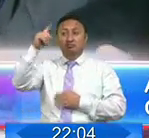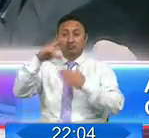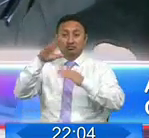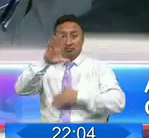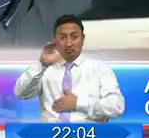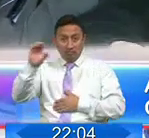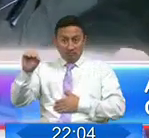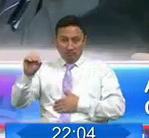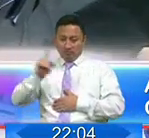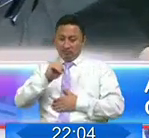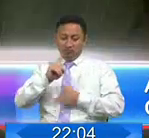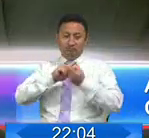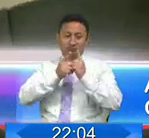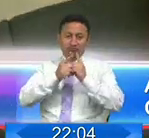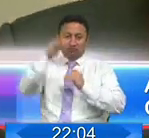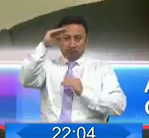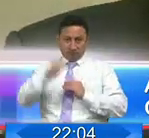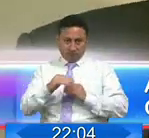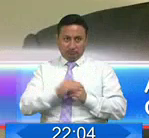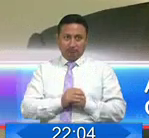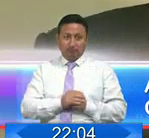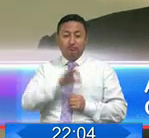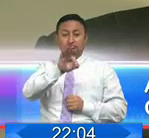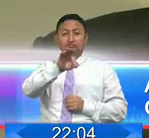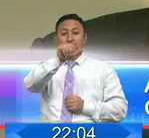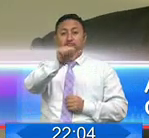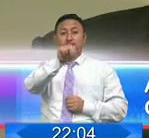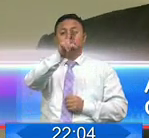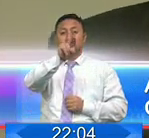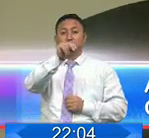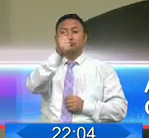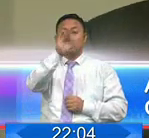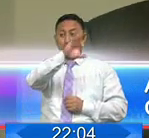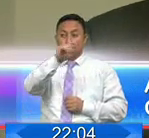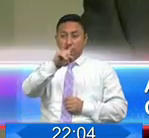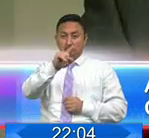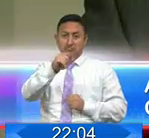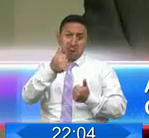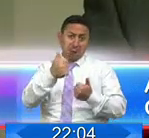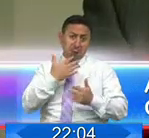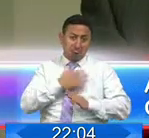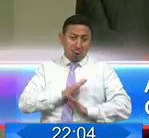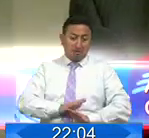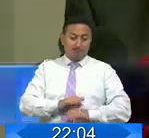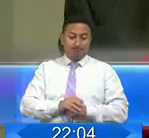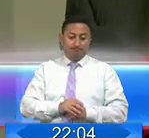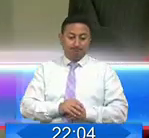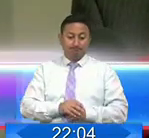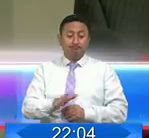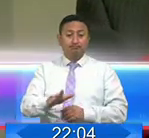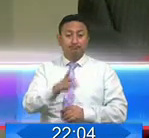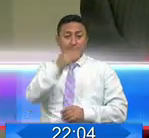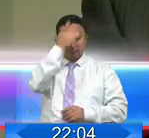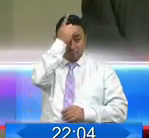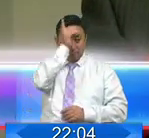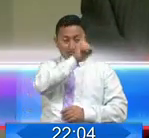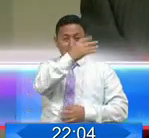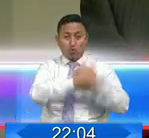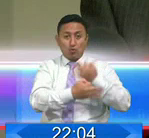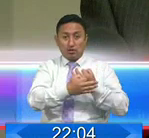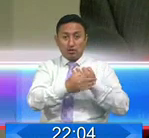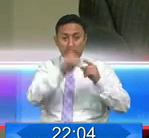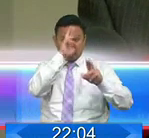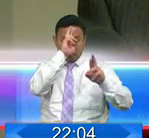estableció en un principio fausto jarrín su abogado mostró satisfacción vamos a respetar la decisión de la jueza no creemos